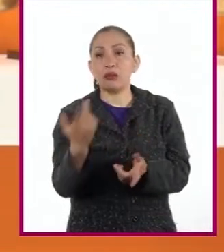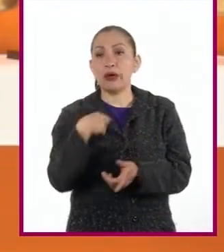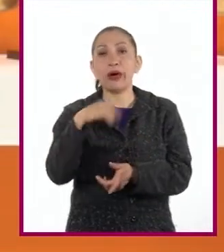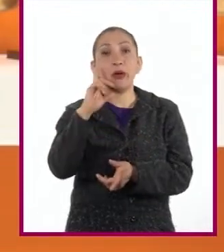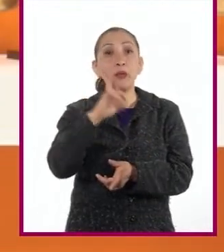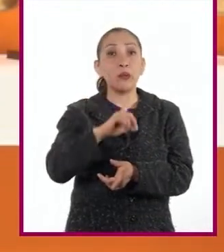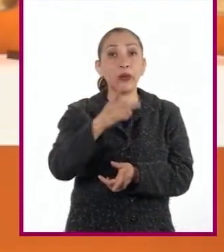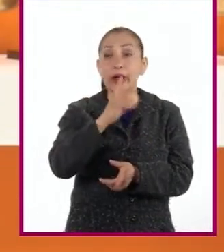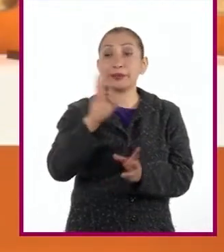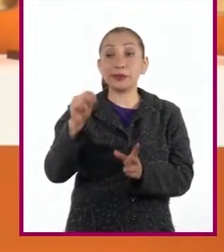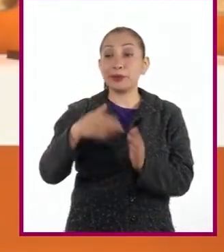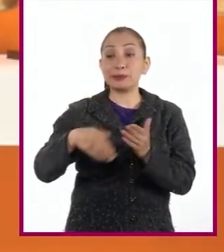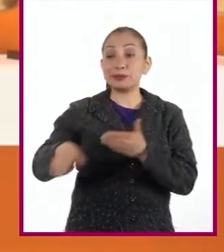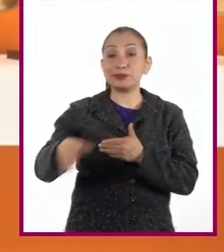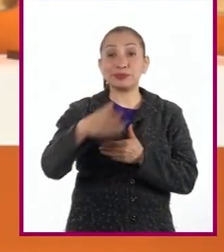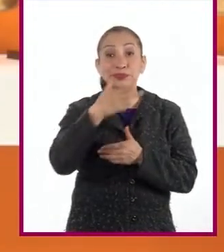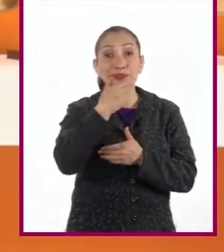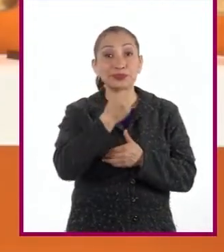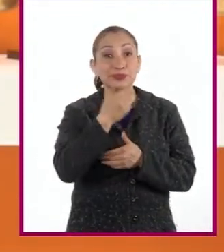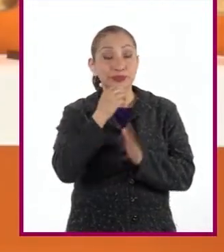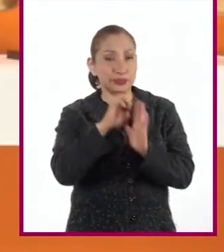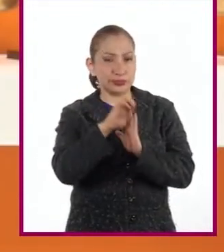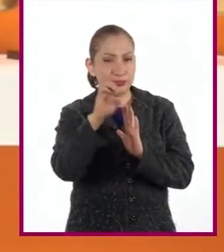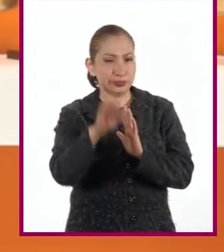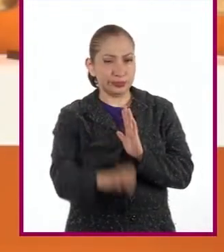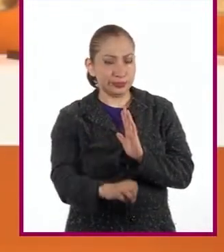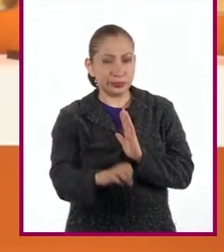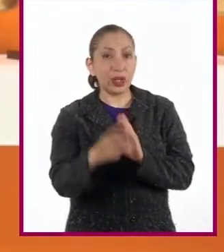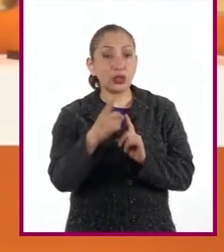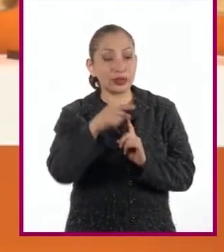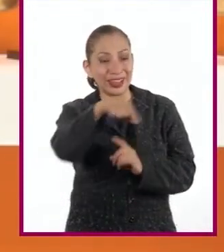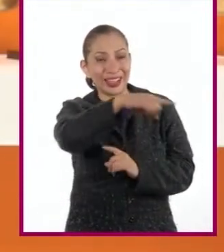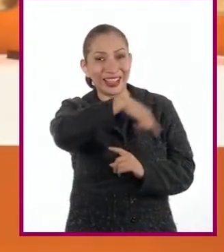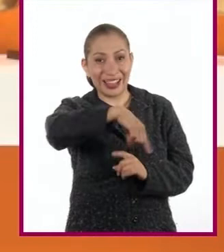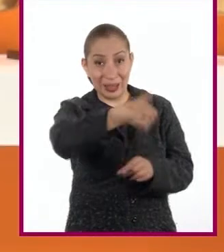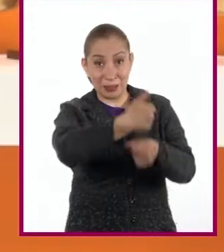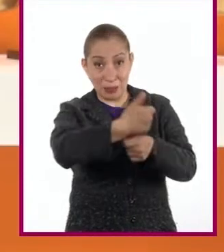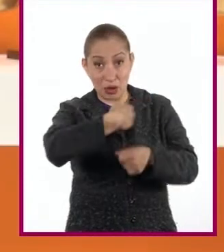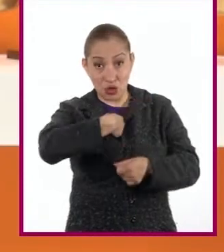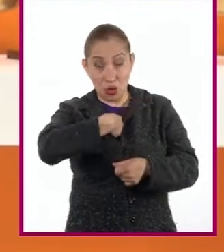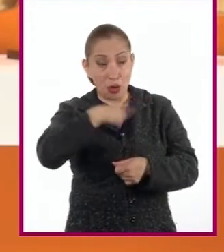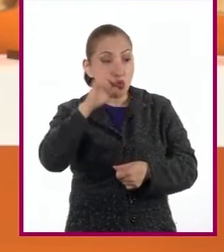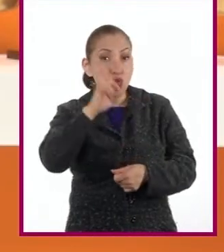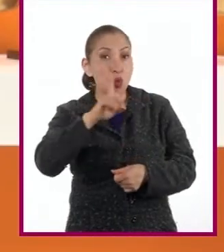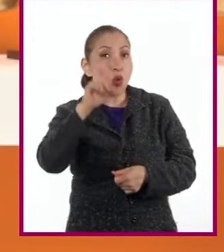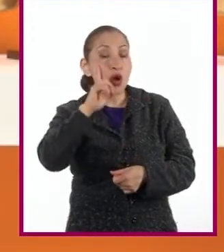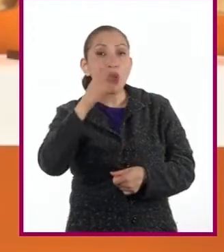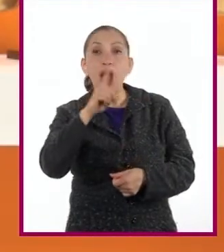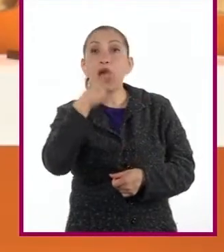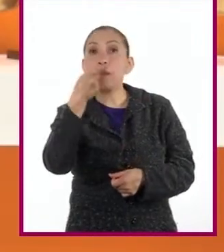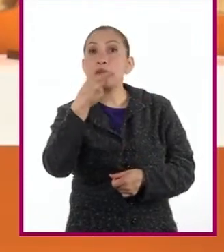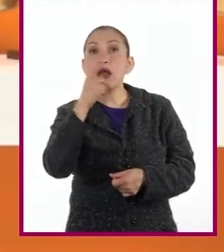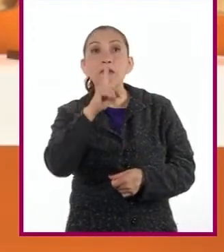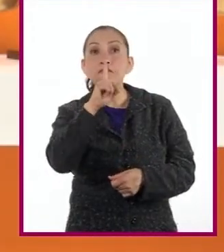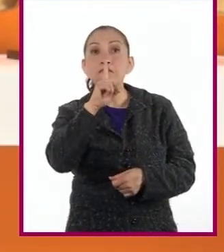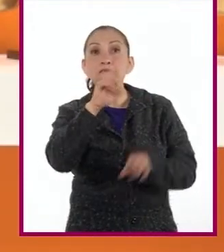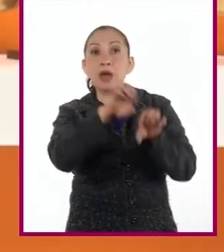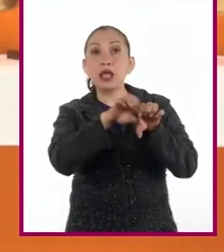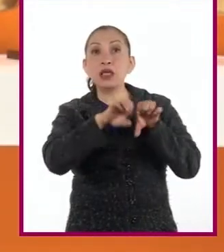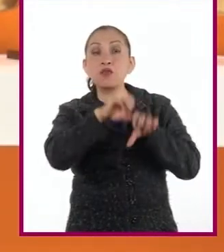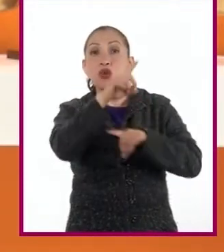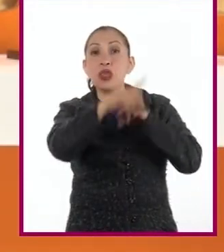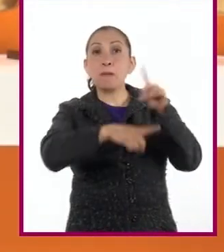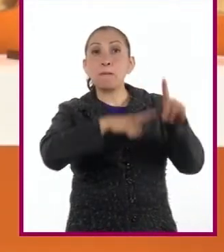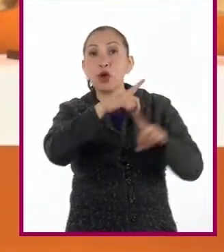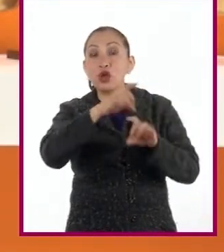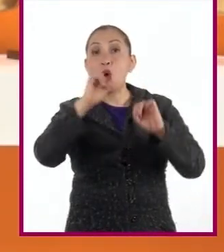la equidad, ya que, por ejemplo, donde estudié en la primaria, las mujeres no participaban en los equipos deportivos